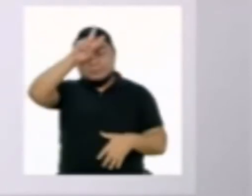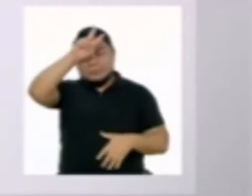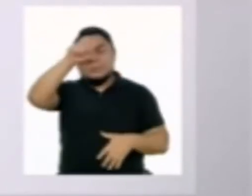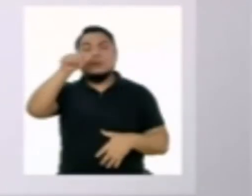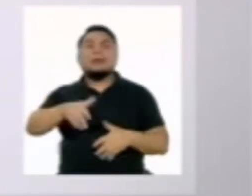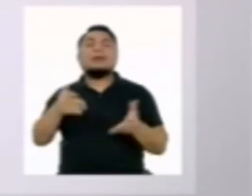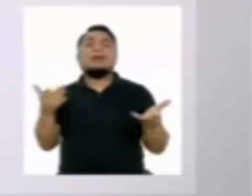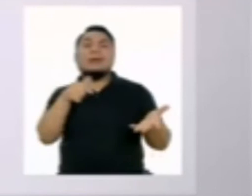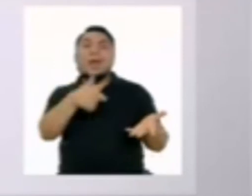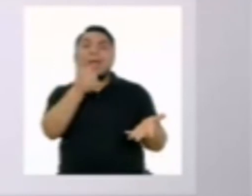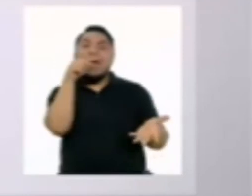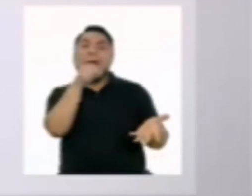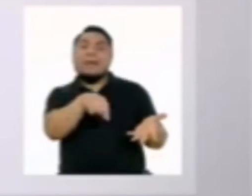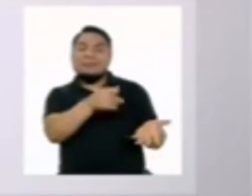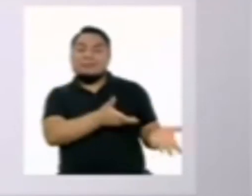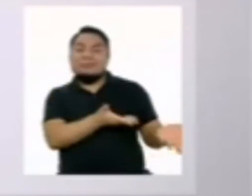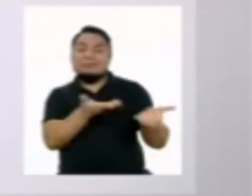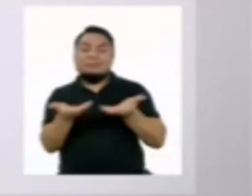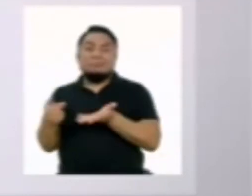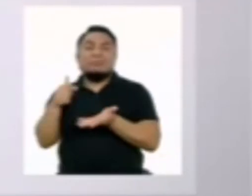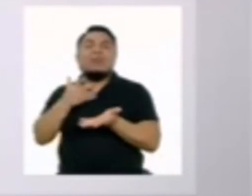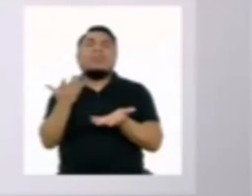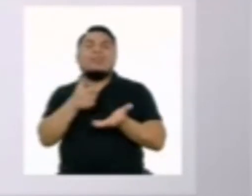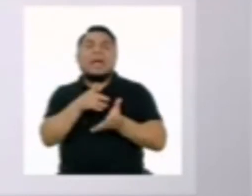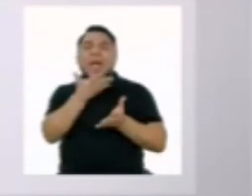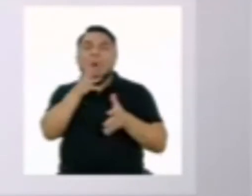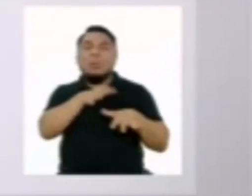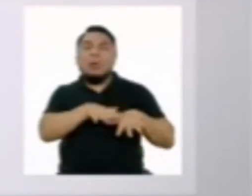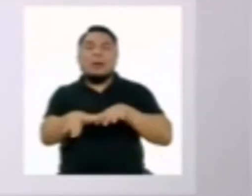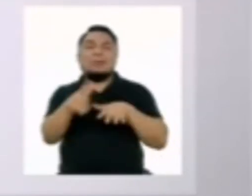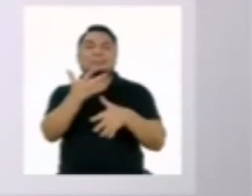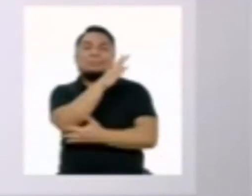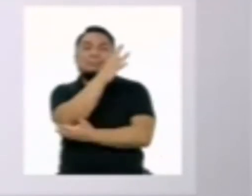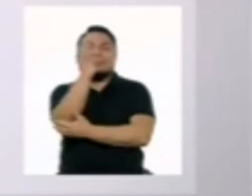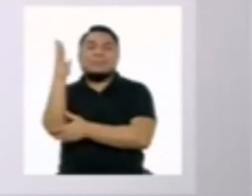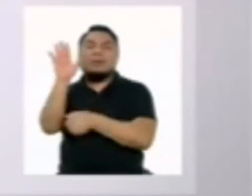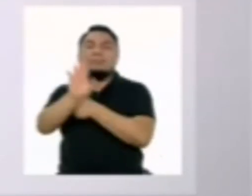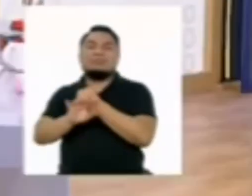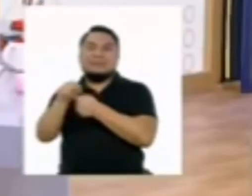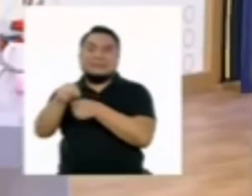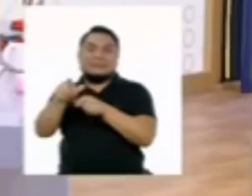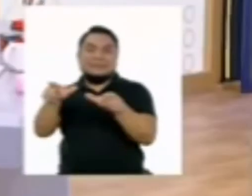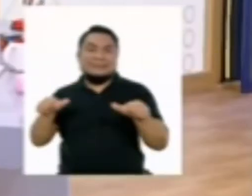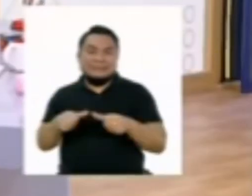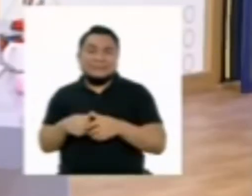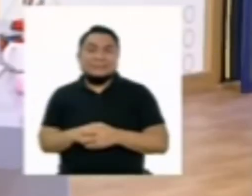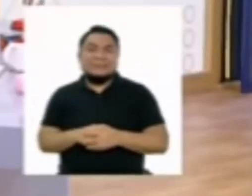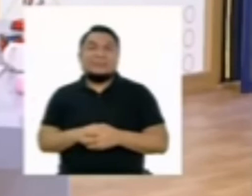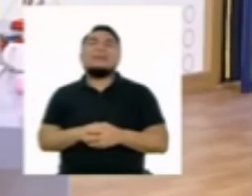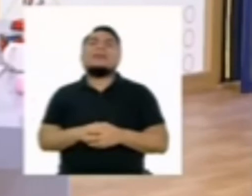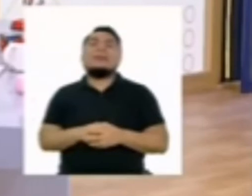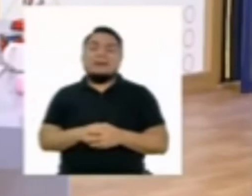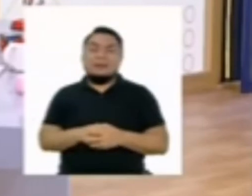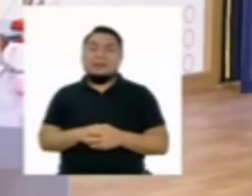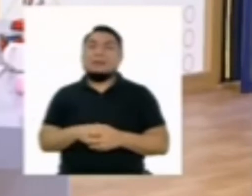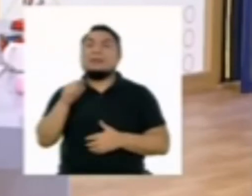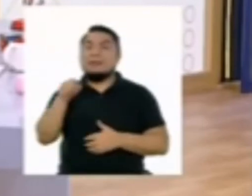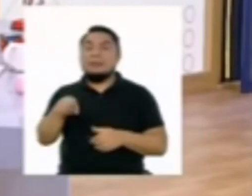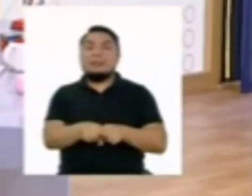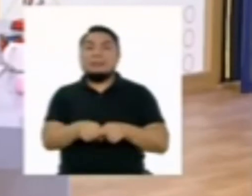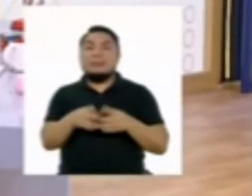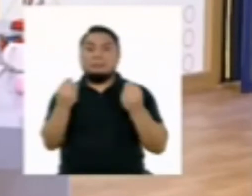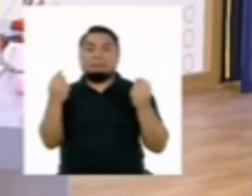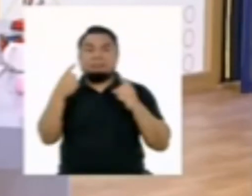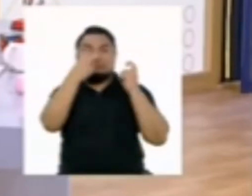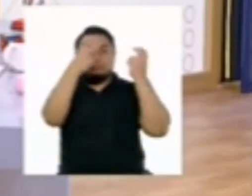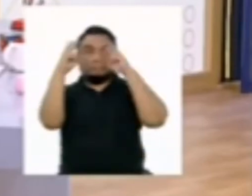Perú viene de aguas que provienen justamente de las áreas naturales protegidas. Y eso sin contar el potencial